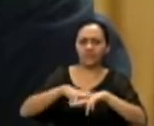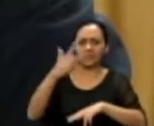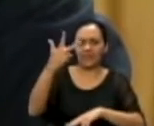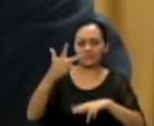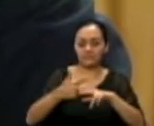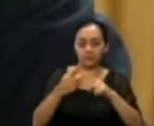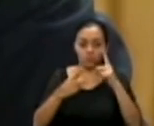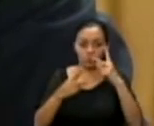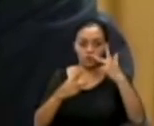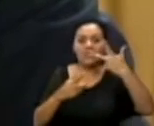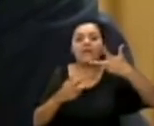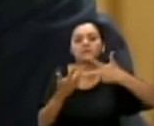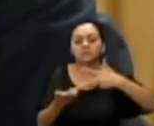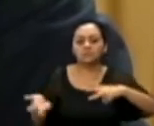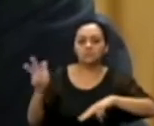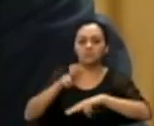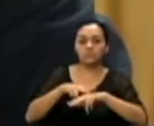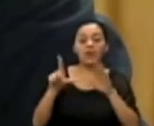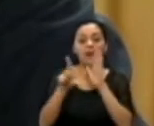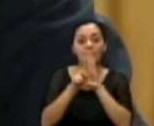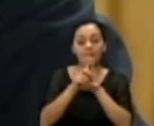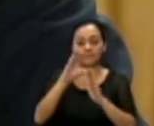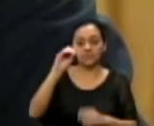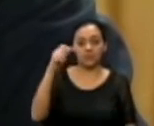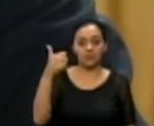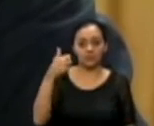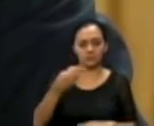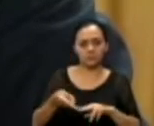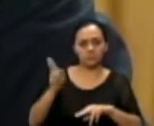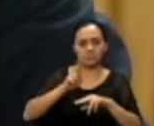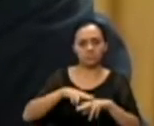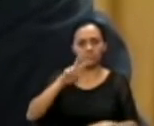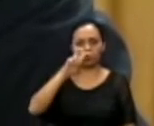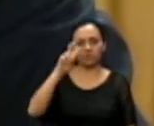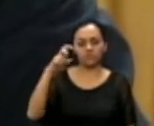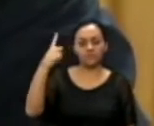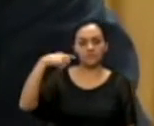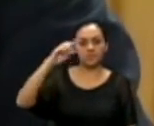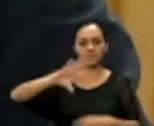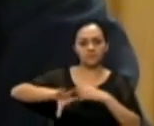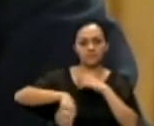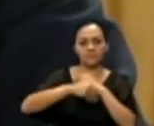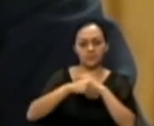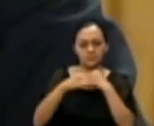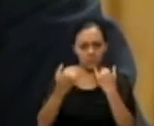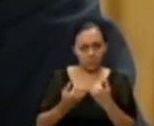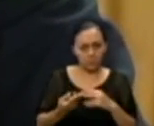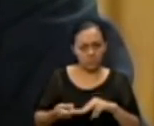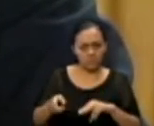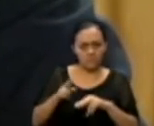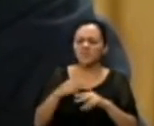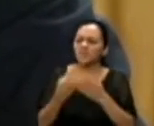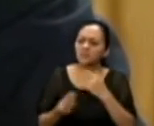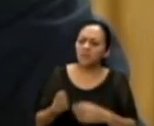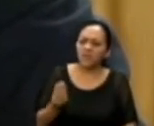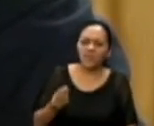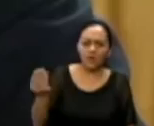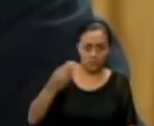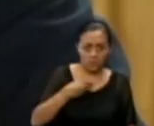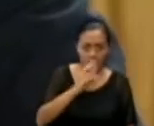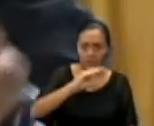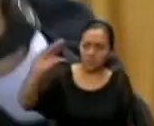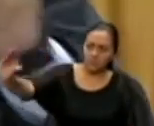local por la ley cero díaz es que nosotros duplicamos están recién dos 200 millones adicionales las preguntas que están haciendo con tanta plata